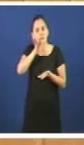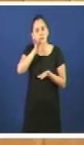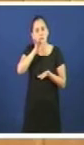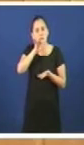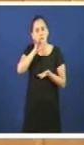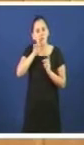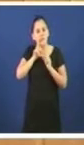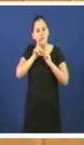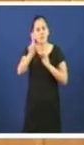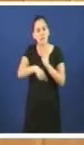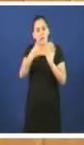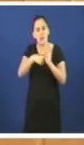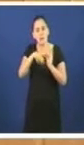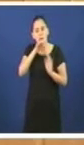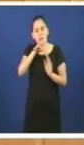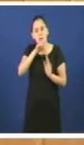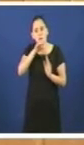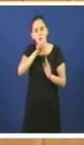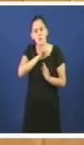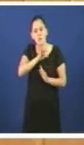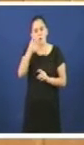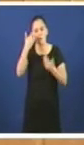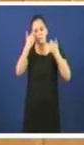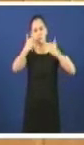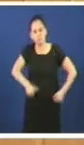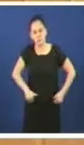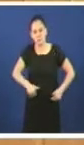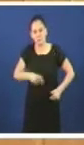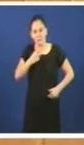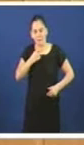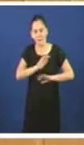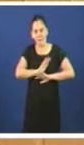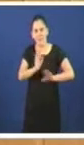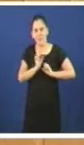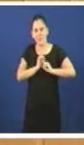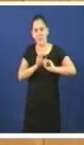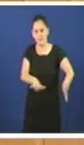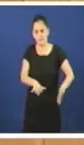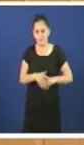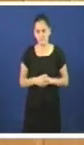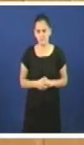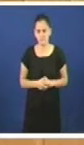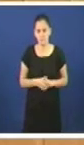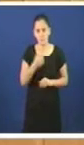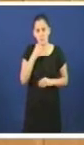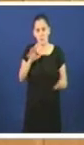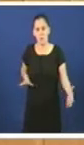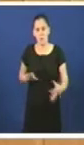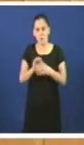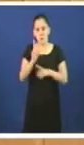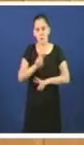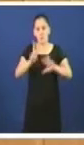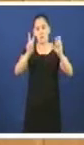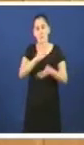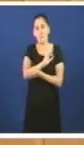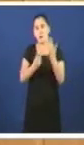galego y de un mando na miña obra no unificaría nada de la audi so en relación con lingüista